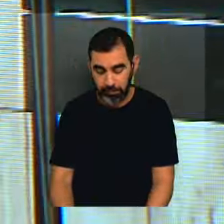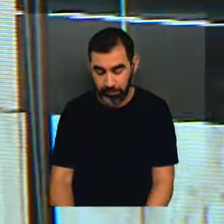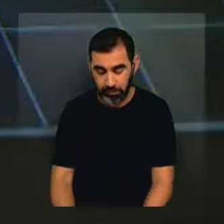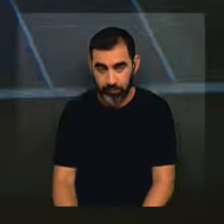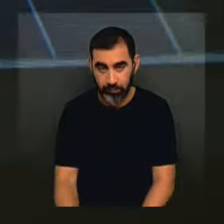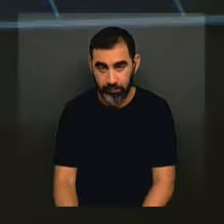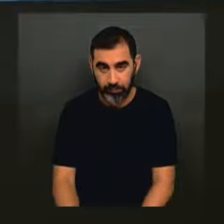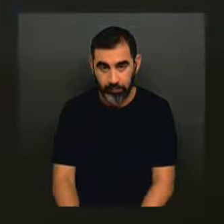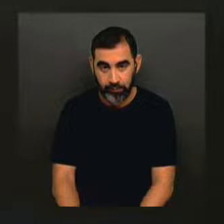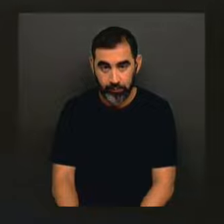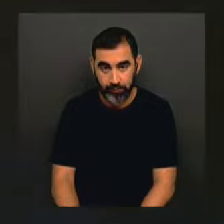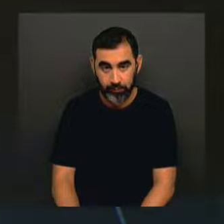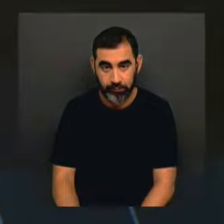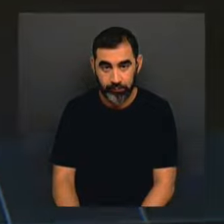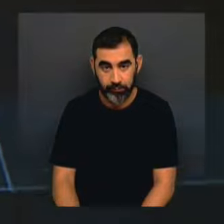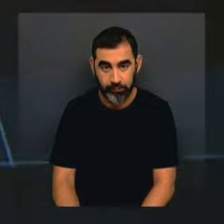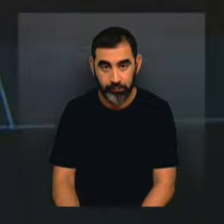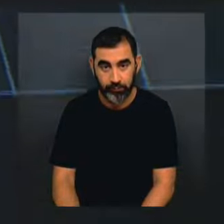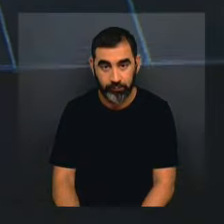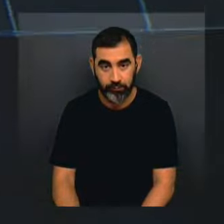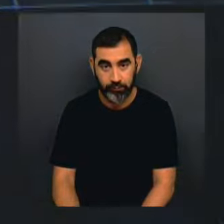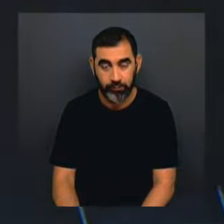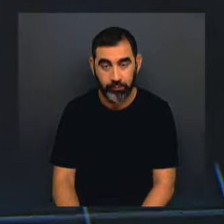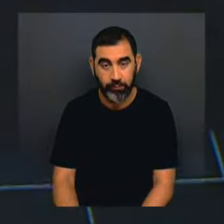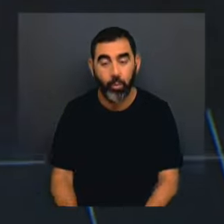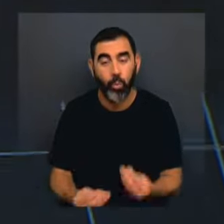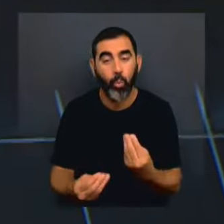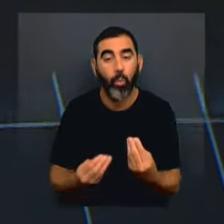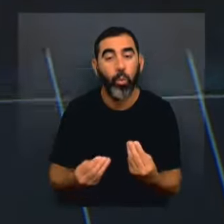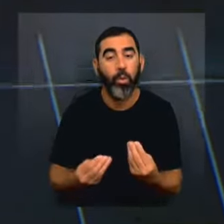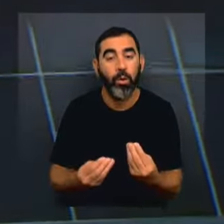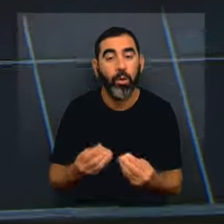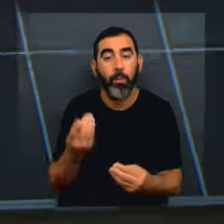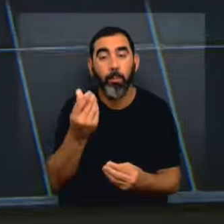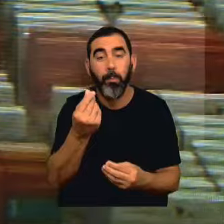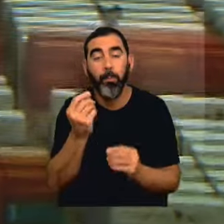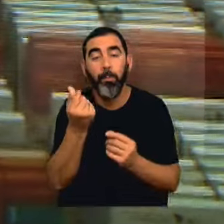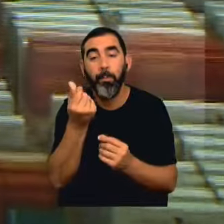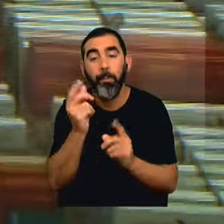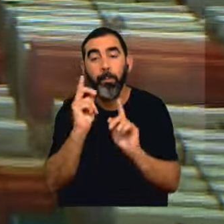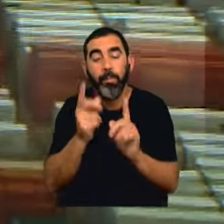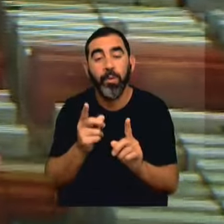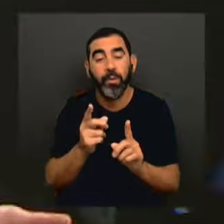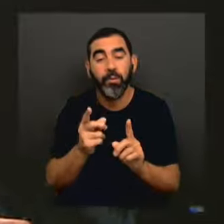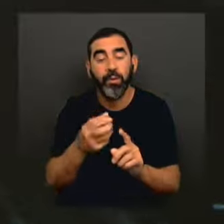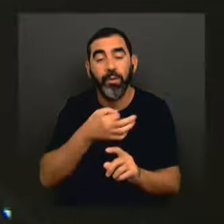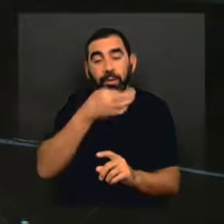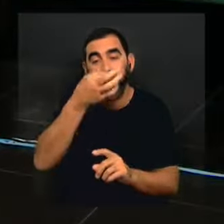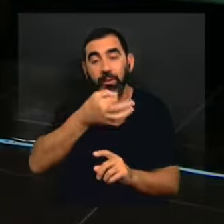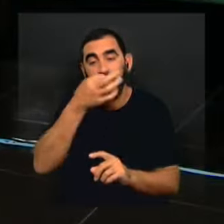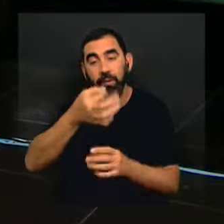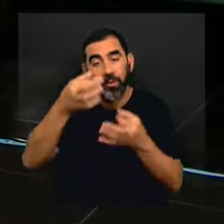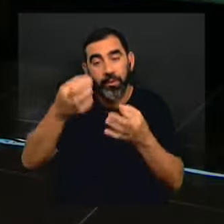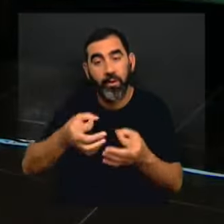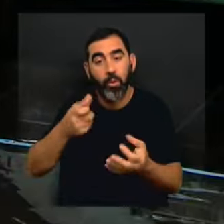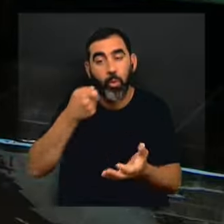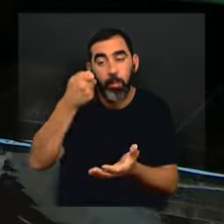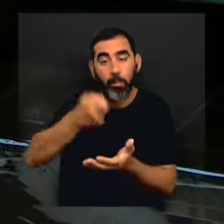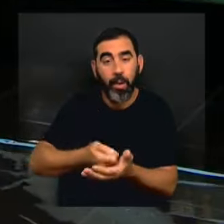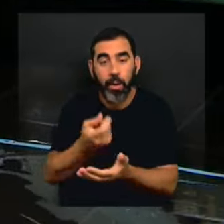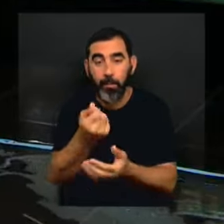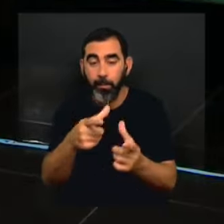decía no Cuál es el el tiempo el dinero que se tiene que que declarar o que bueno se puede pagar en efectivo o